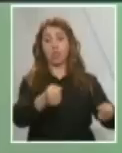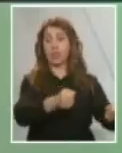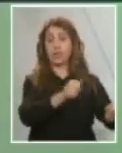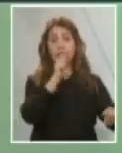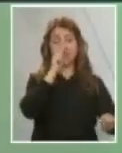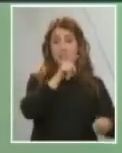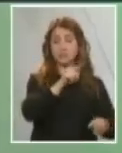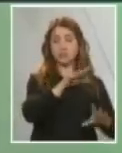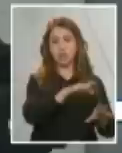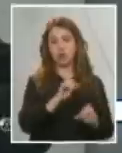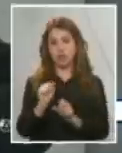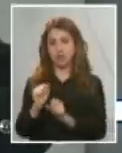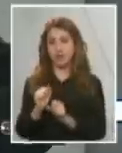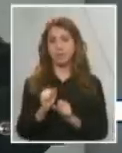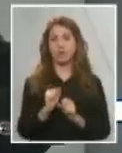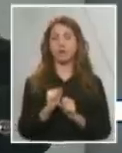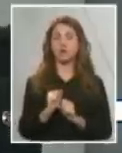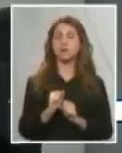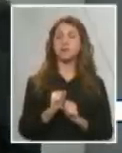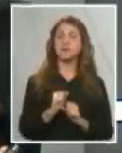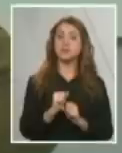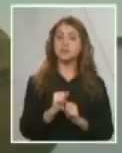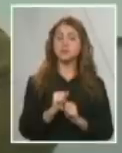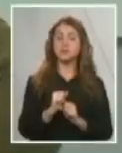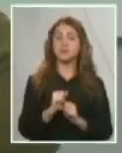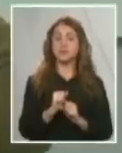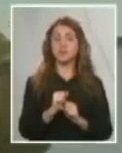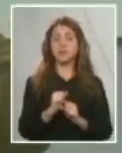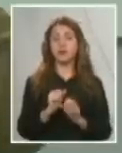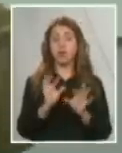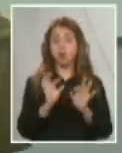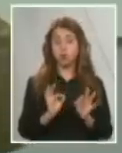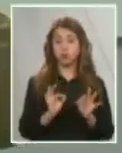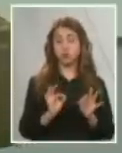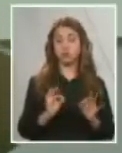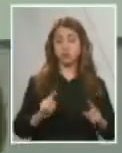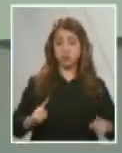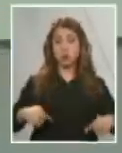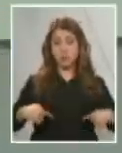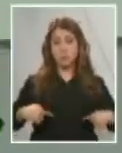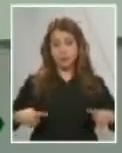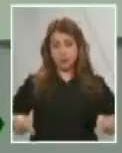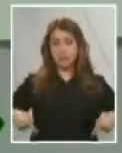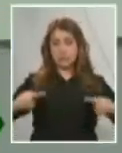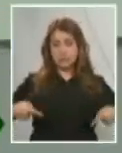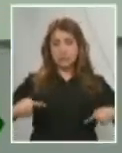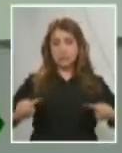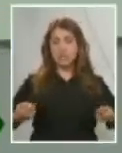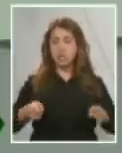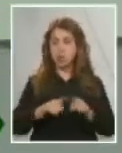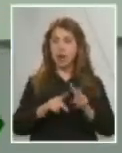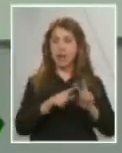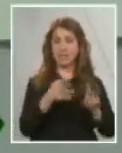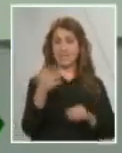lo quitamos. Me tocó salir sin mi Lázaro, cosa que me tocó manejar con mi silla, como lo hacía